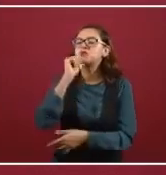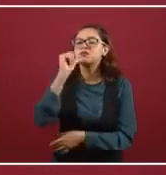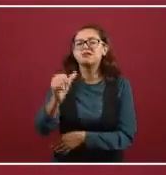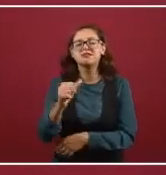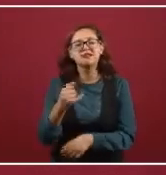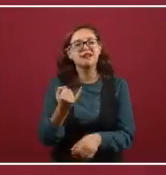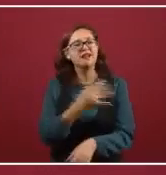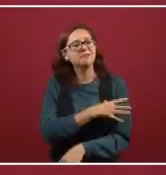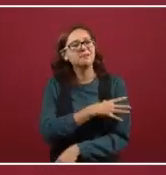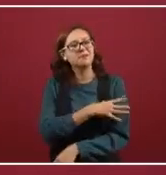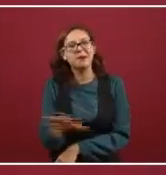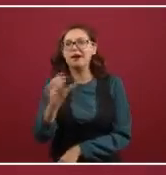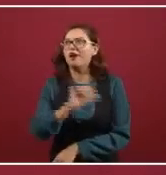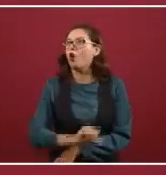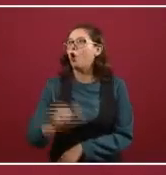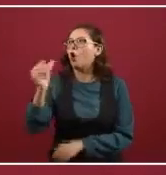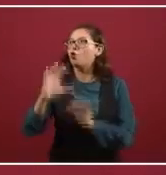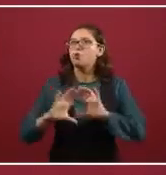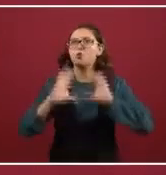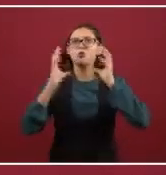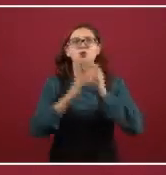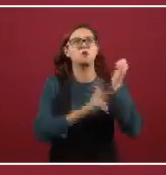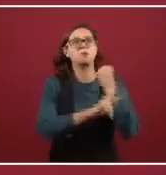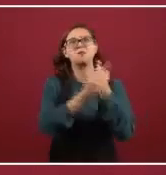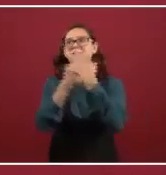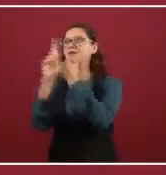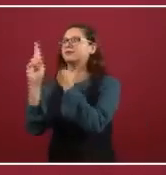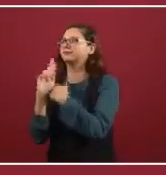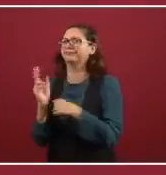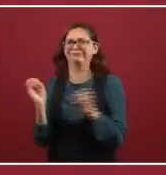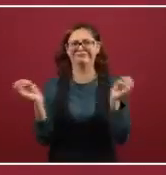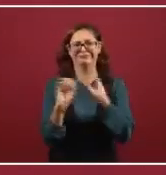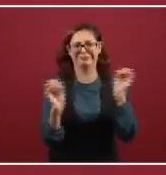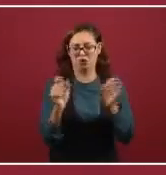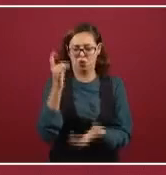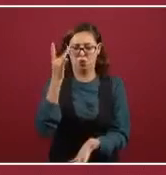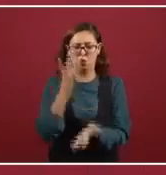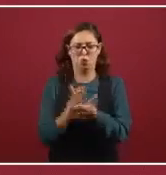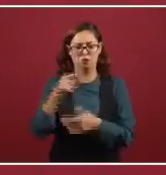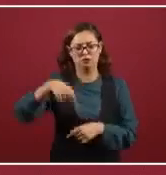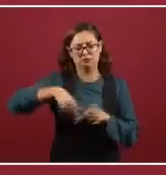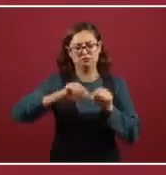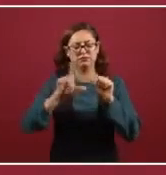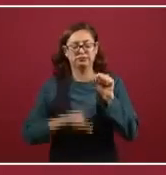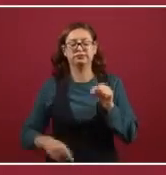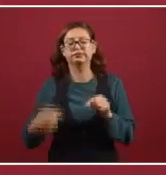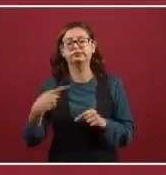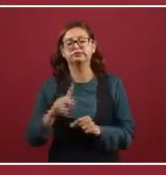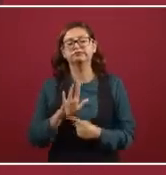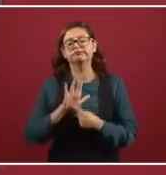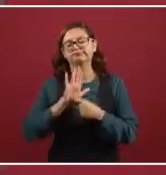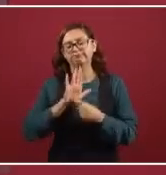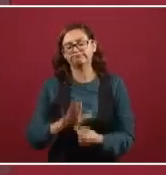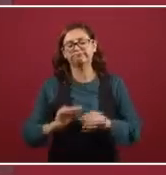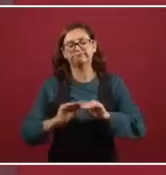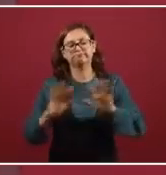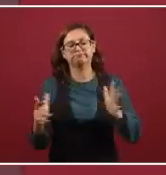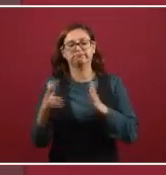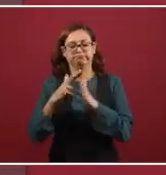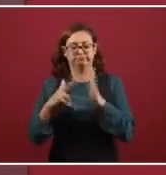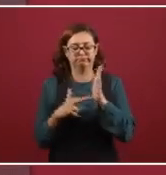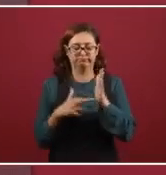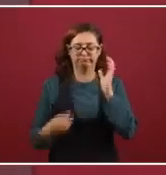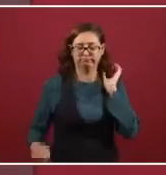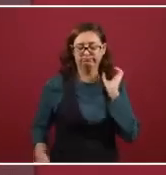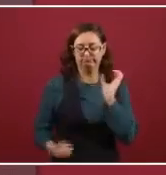Entonces, bueno, ya está claro de que son nuevas reglas, pero también no se van a